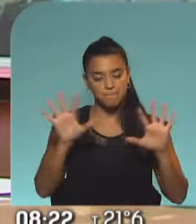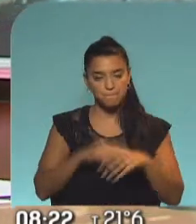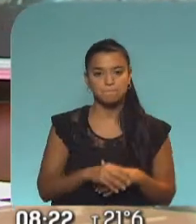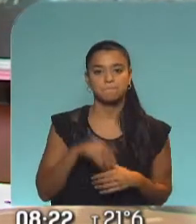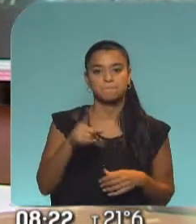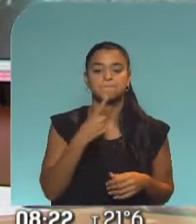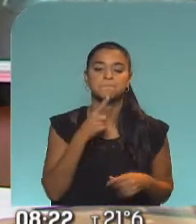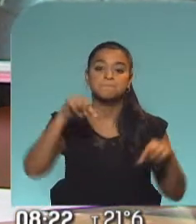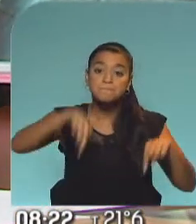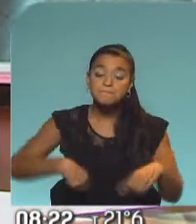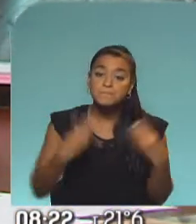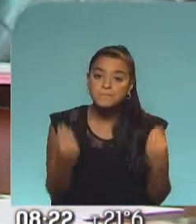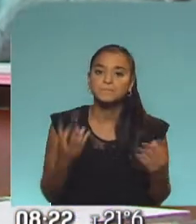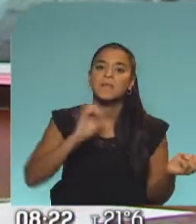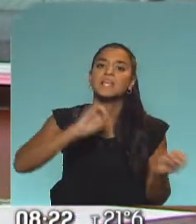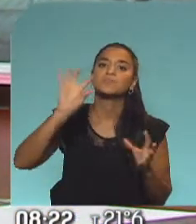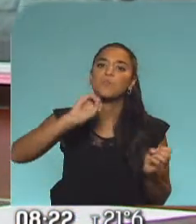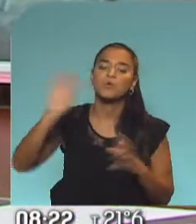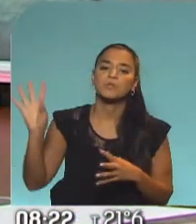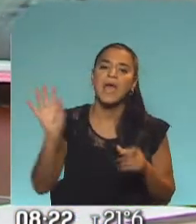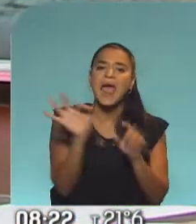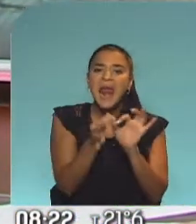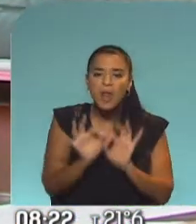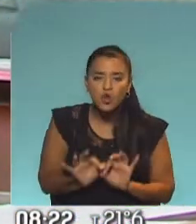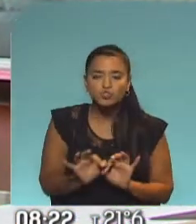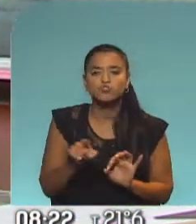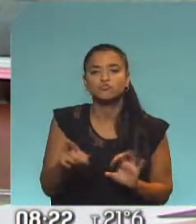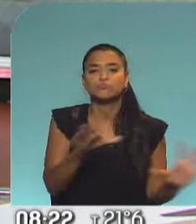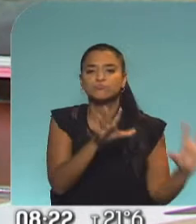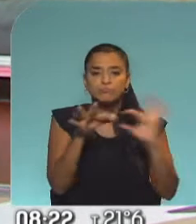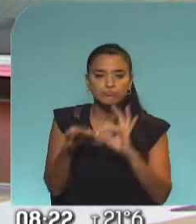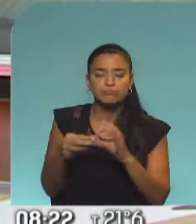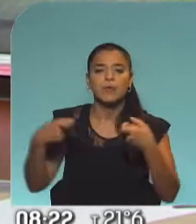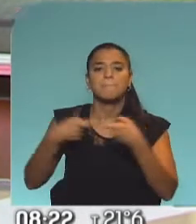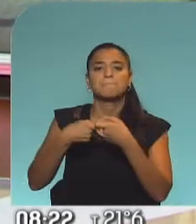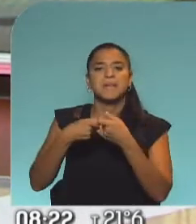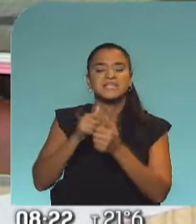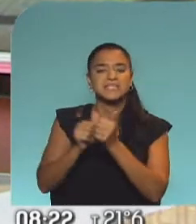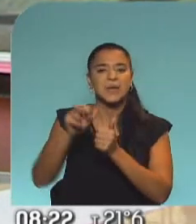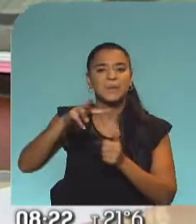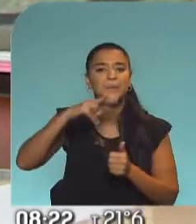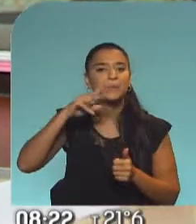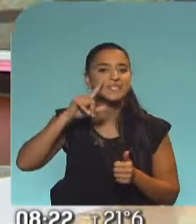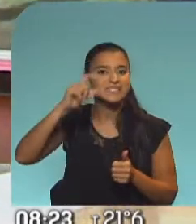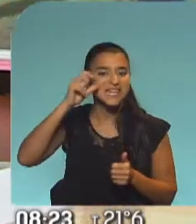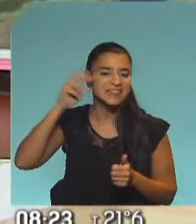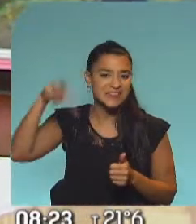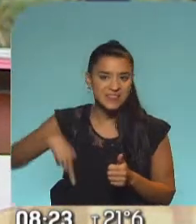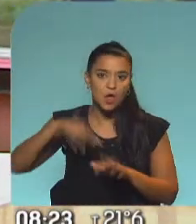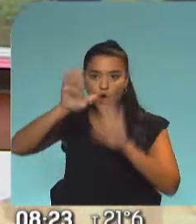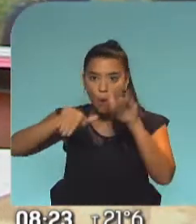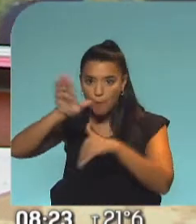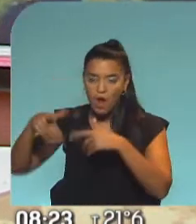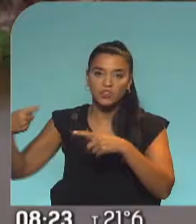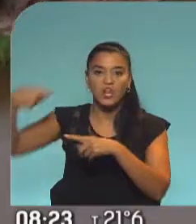Hoy en este caso vamos a hablar de una exportadora de granas vinculada a la empresa Vicentín. Solicitó la convocatoria de